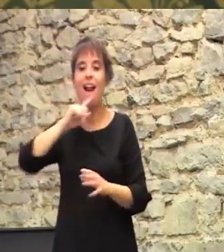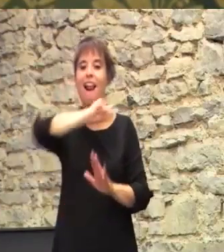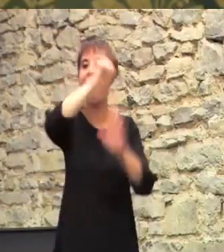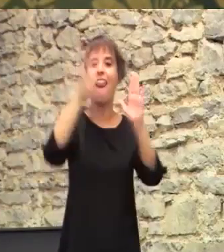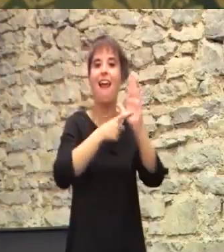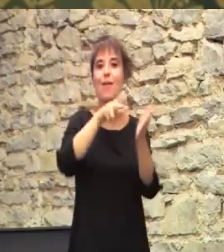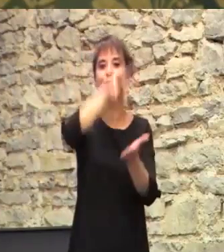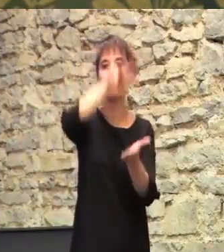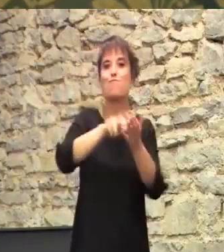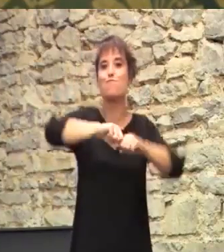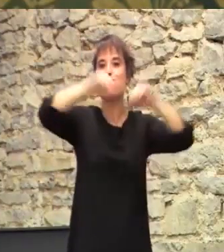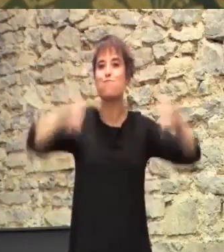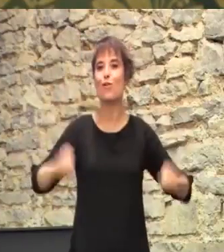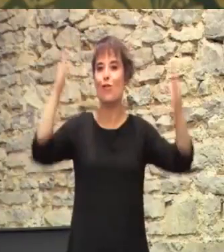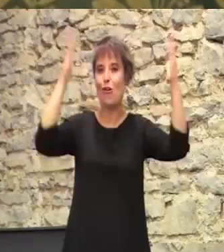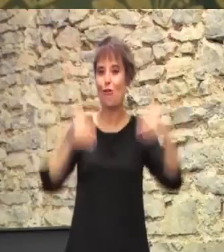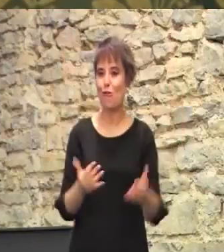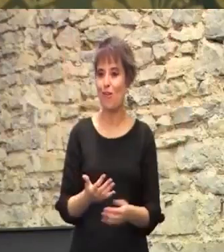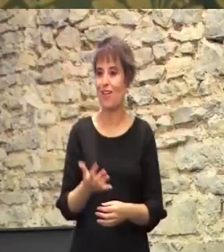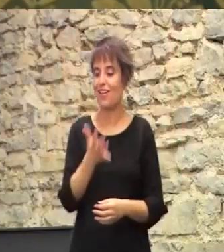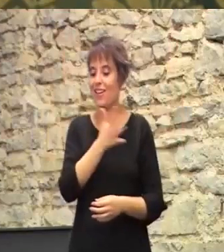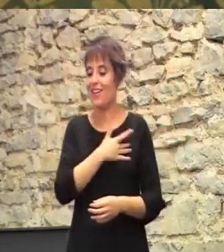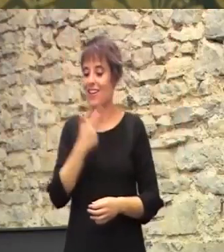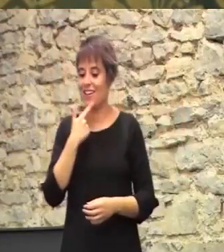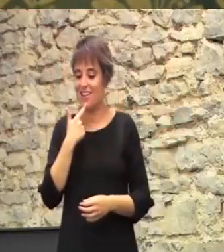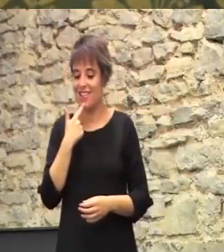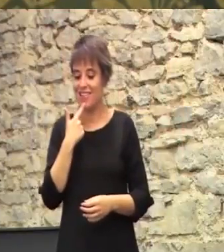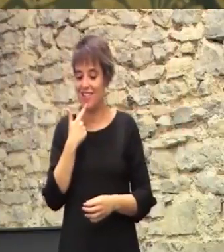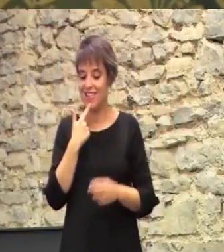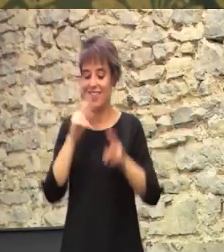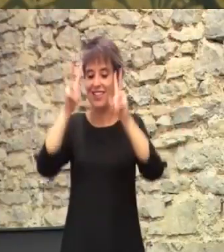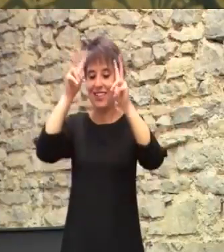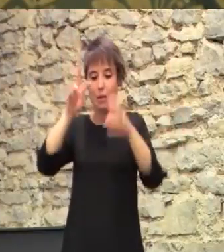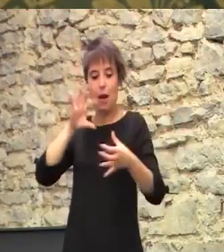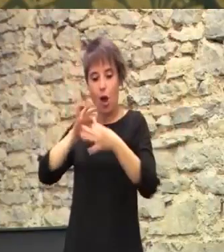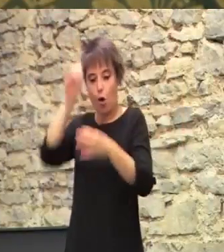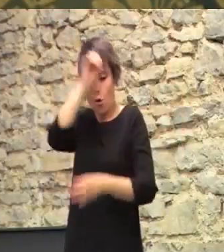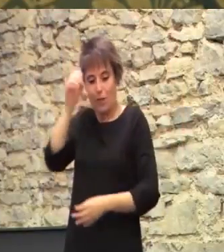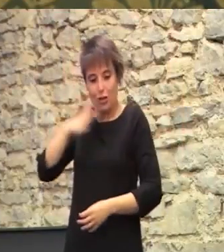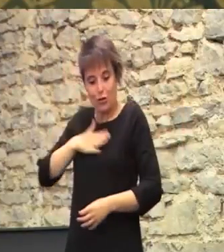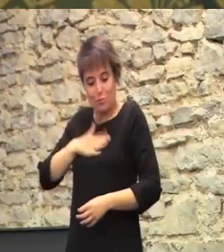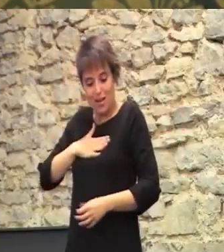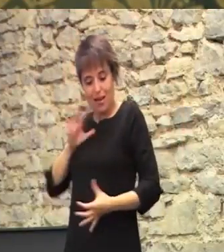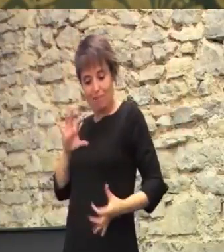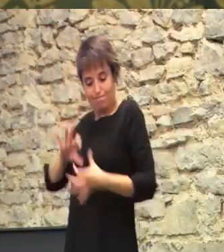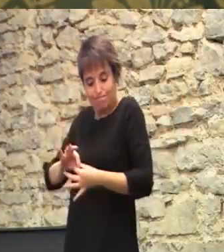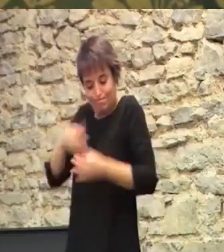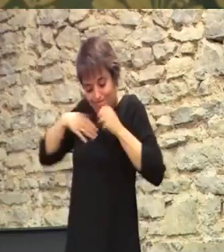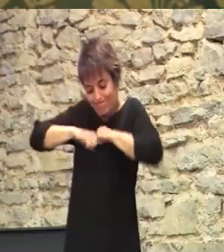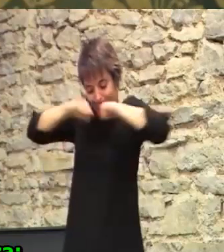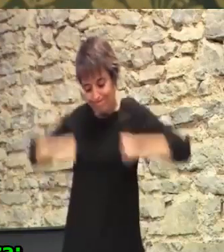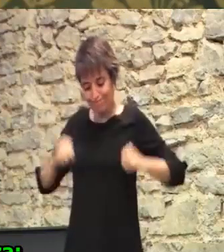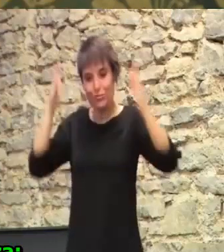es decir no está legitimada al interior de la propia subjetividad es como que no corresponde